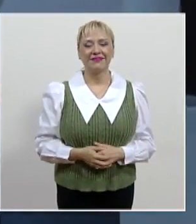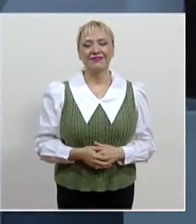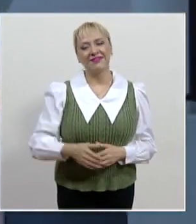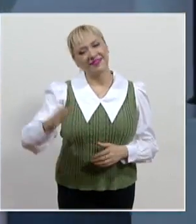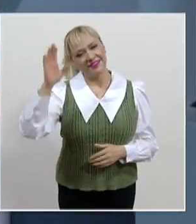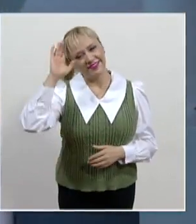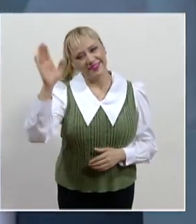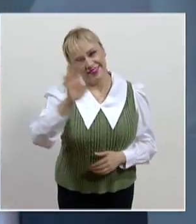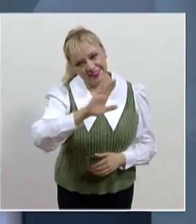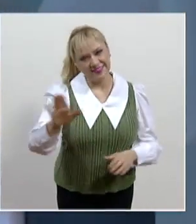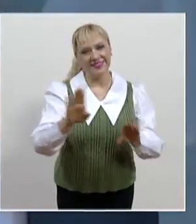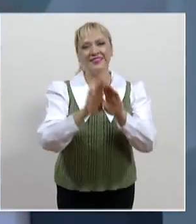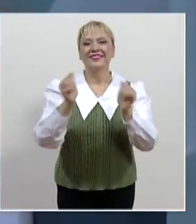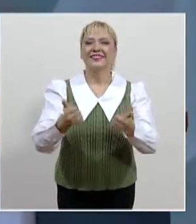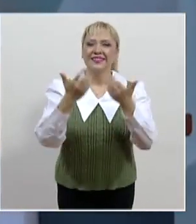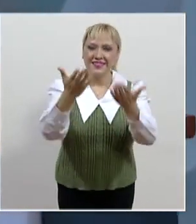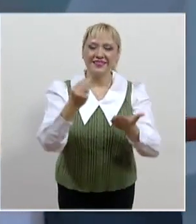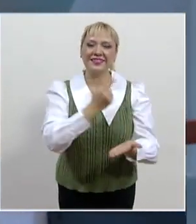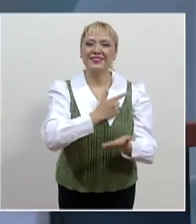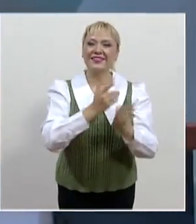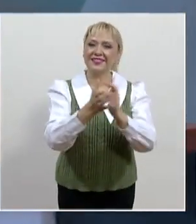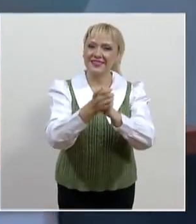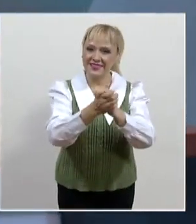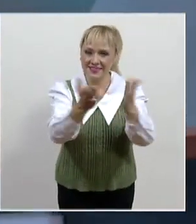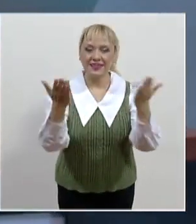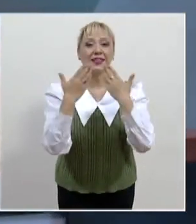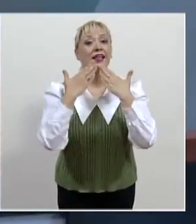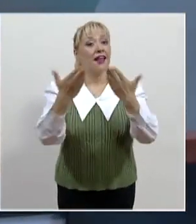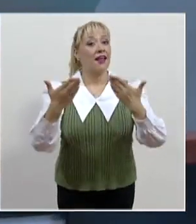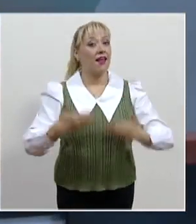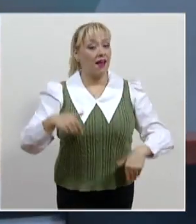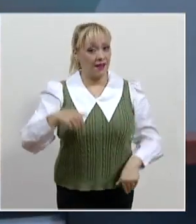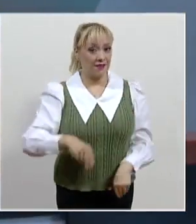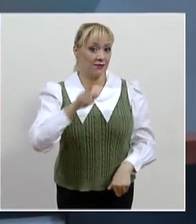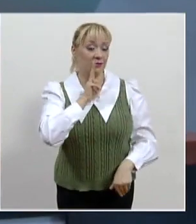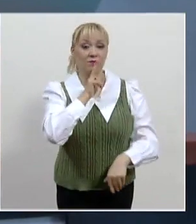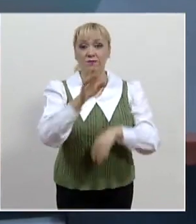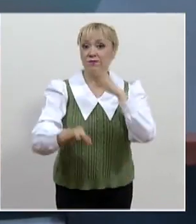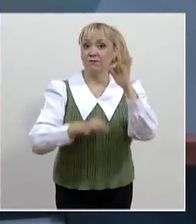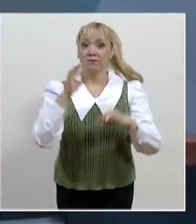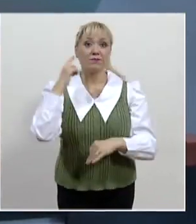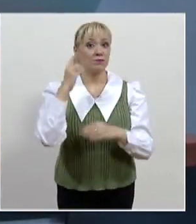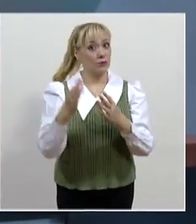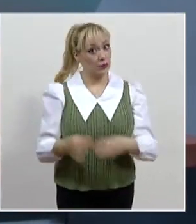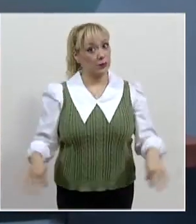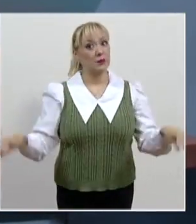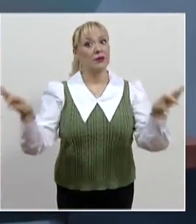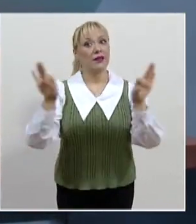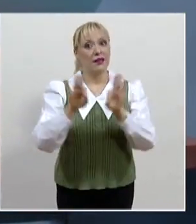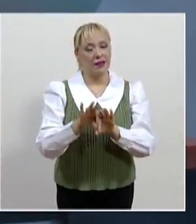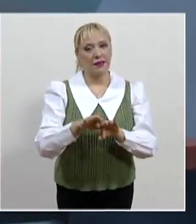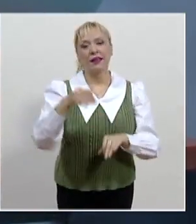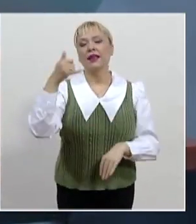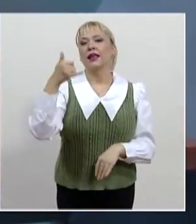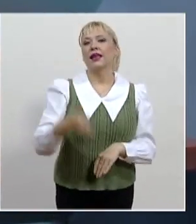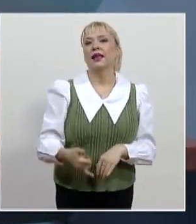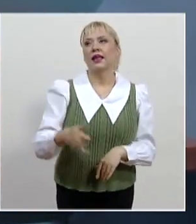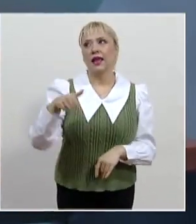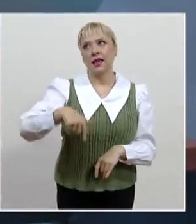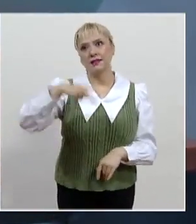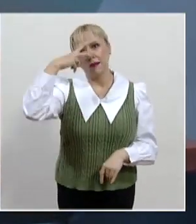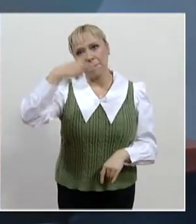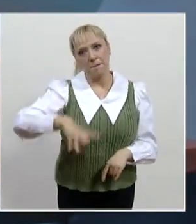Hola, ¿qué tal? ¿Cómo le va? Qué gusto saludarle. Bienvenido, bienvenida a la información jurídica más importante, pero también y sin duda a la más relevante